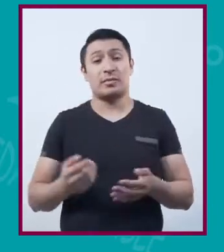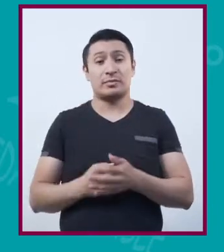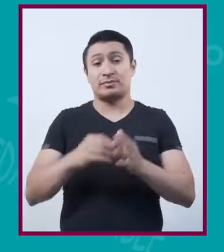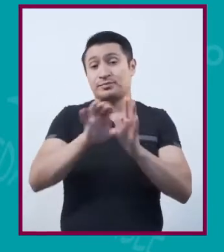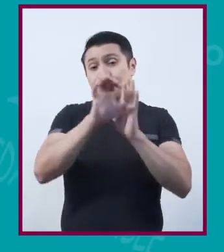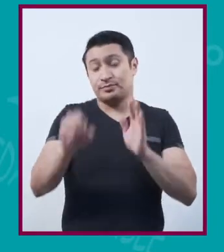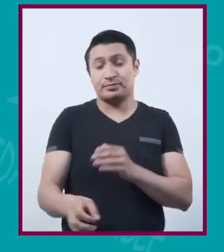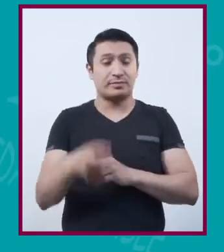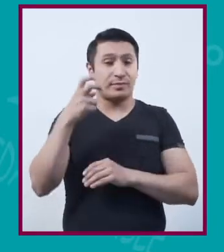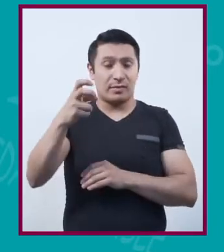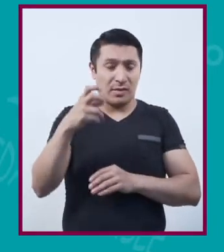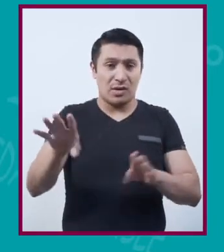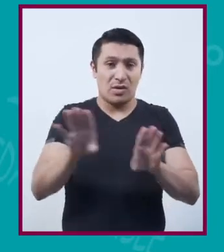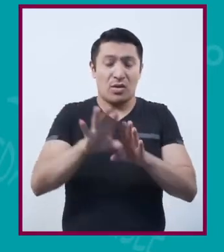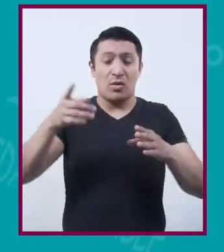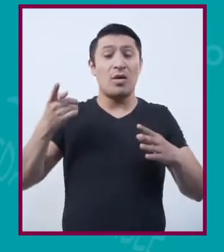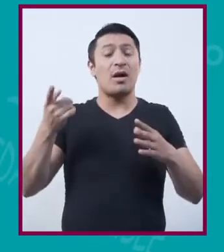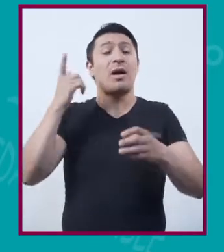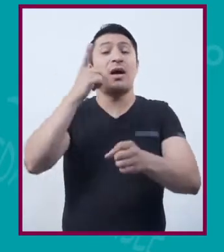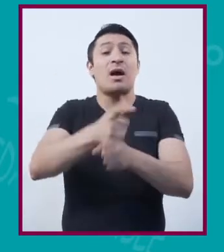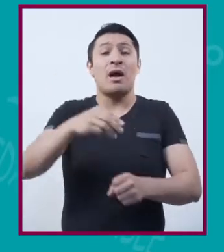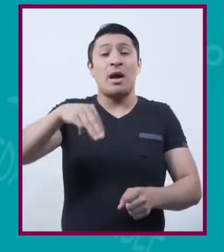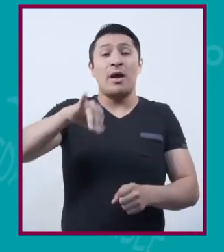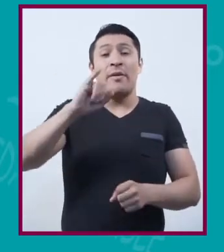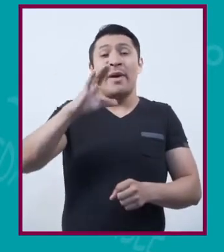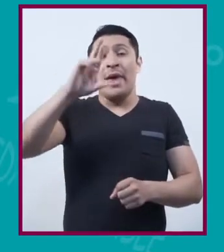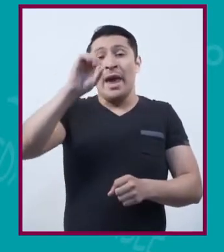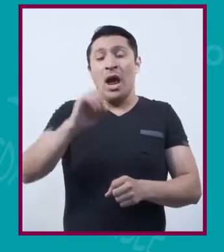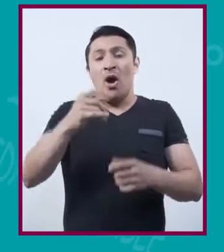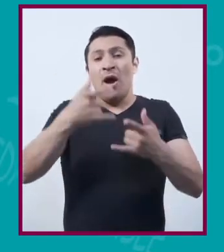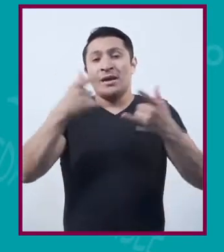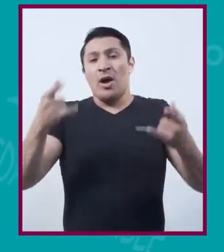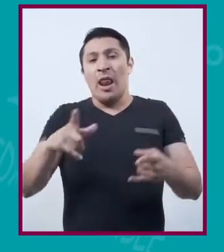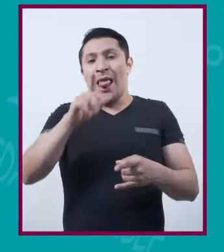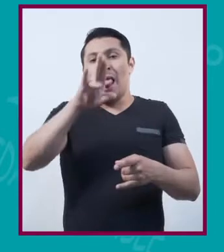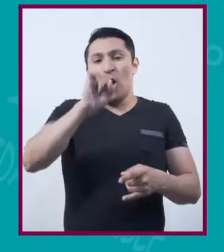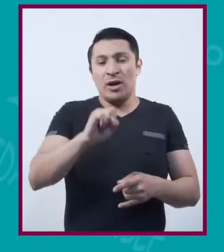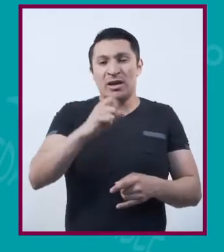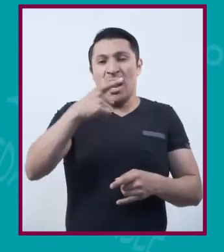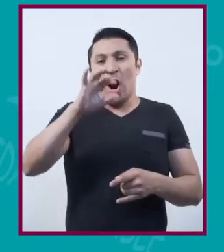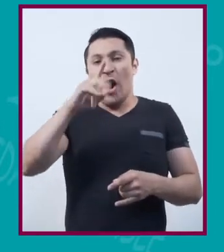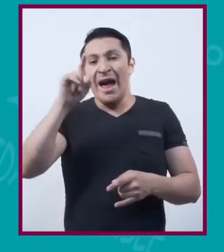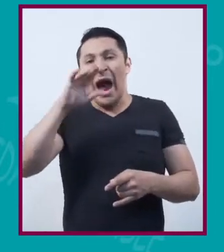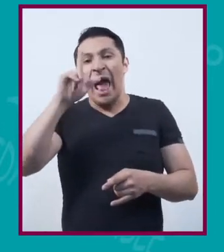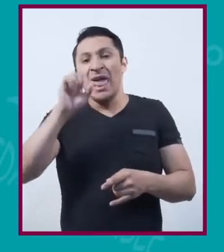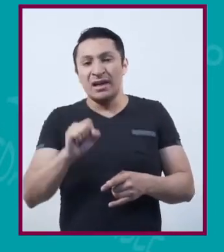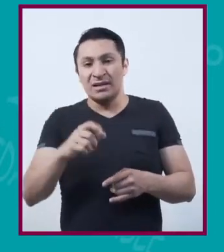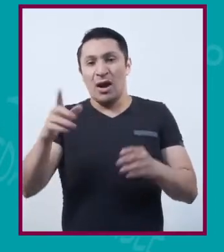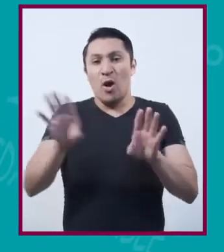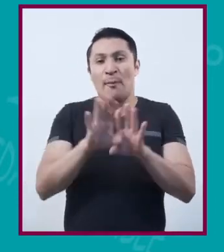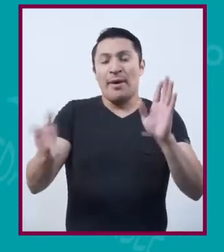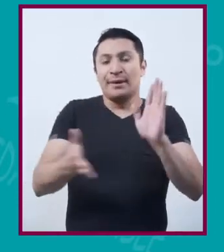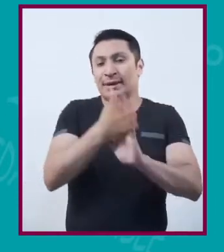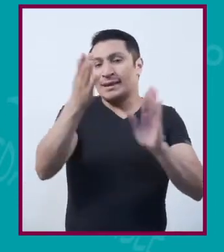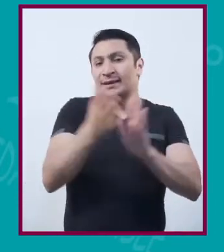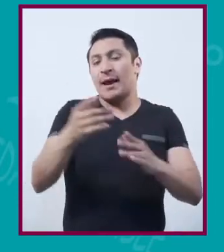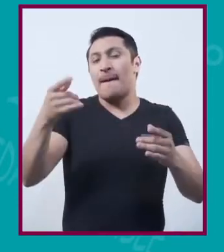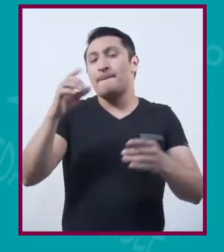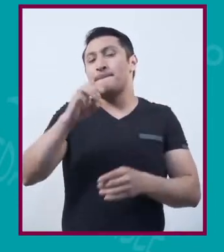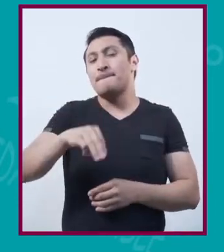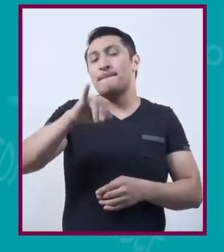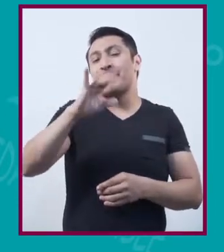investigación. Entre otras cosas, ello motivó al surgimiento de la microhistoria. Luis González y González, fundador